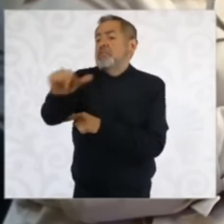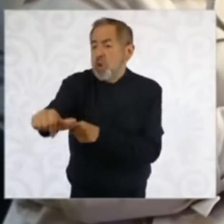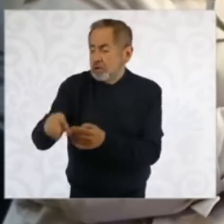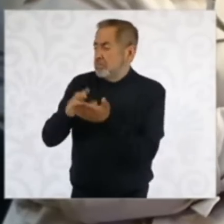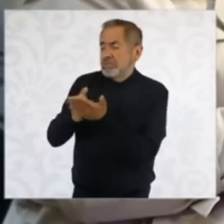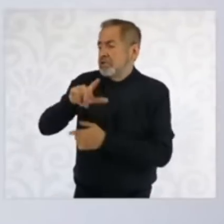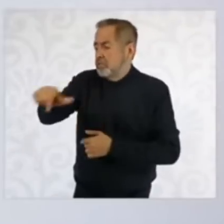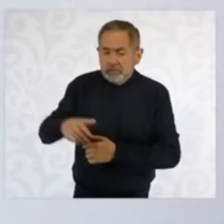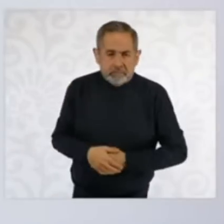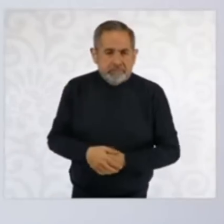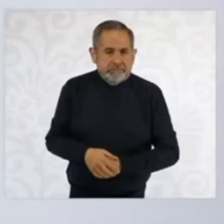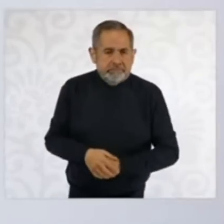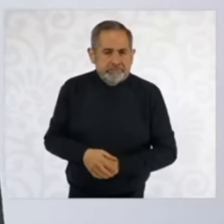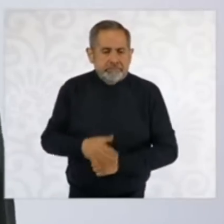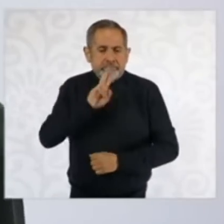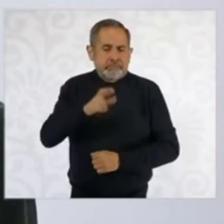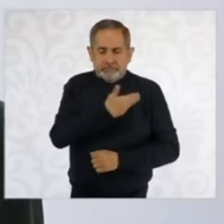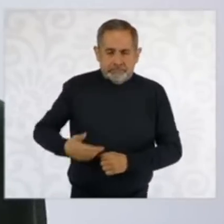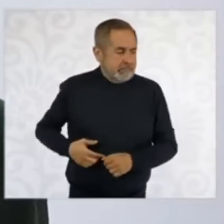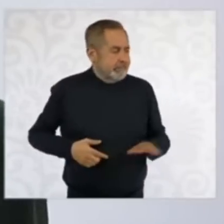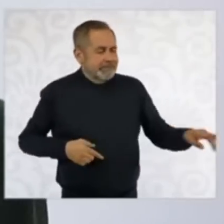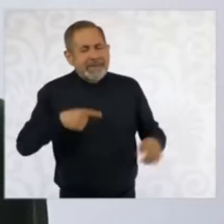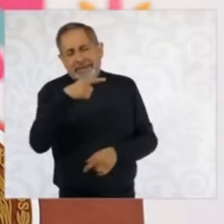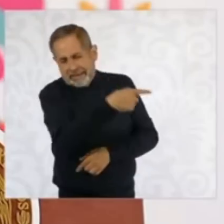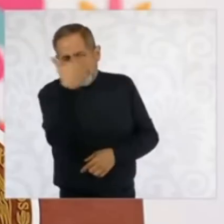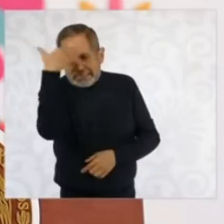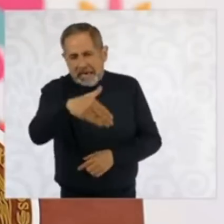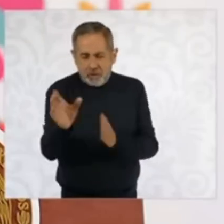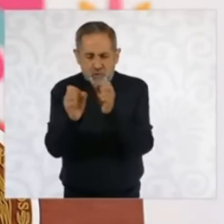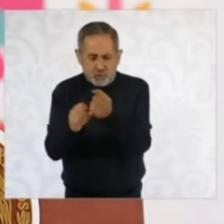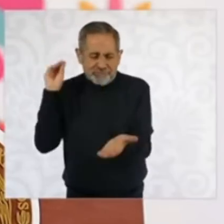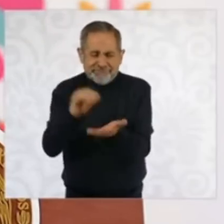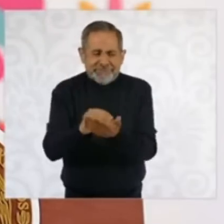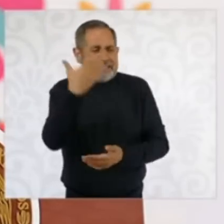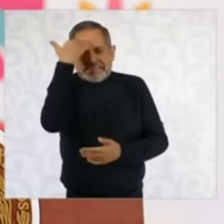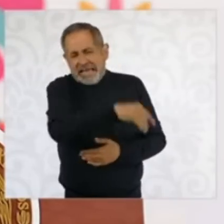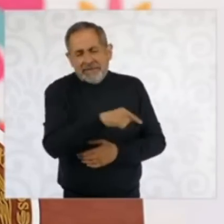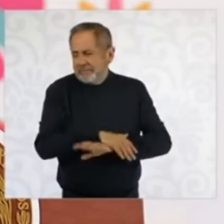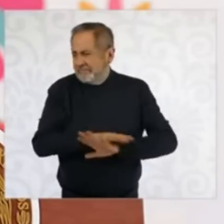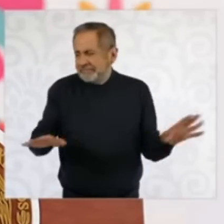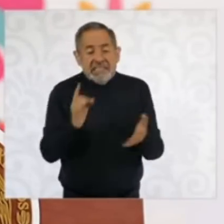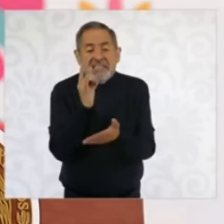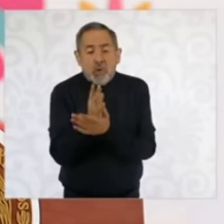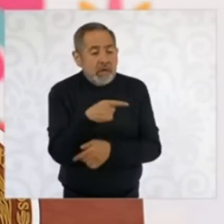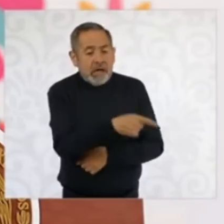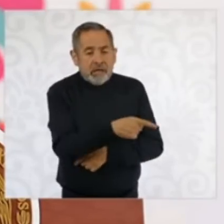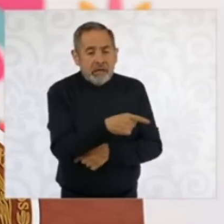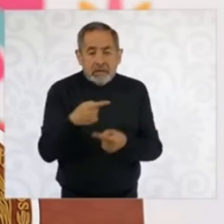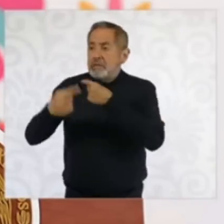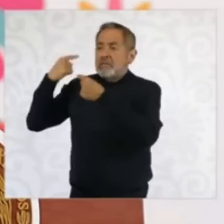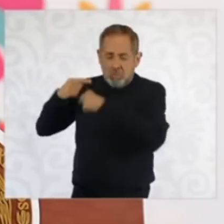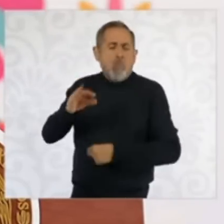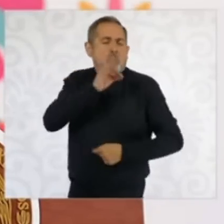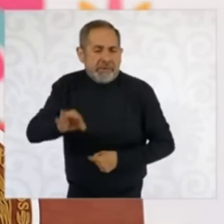de la reforma. El ministro sabe también que en el caso de reformas constitucionales es la única forma en que puede haber